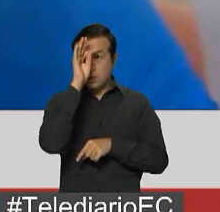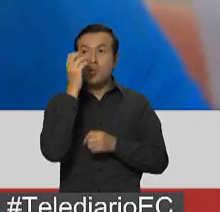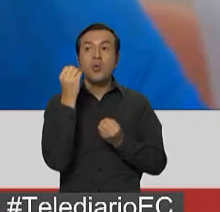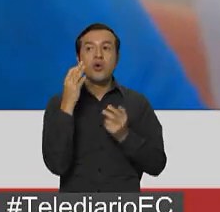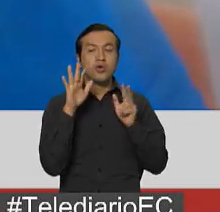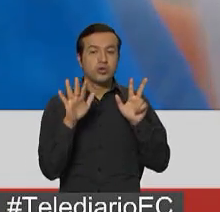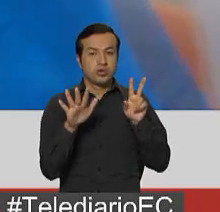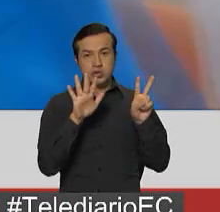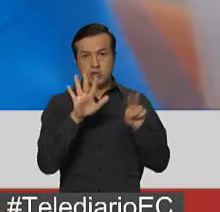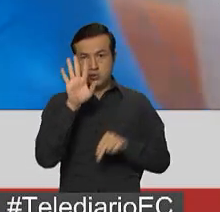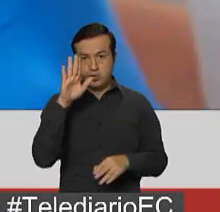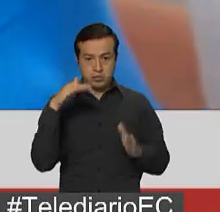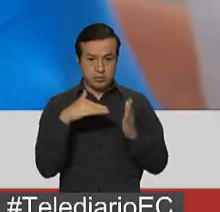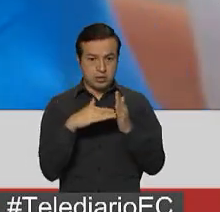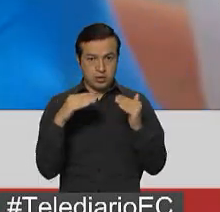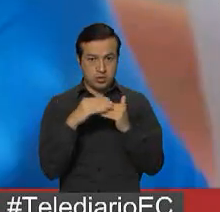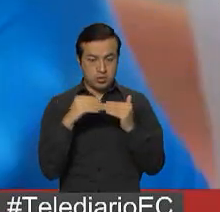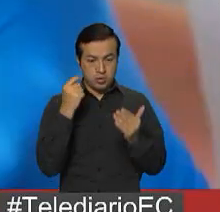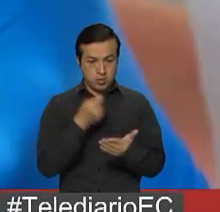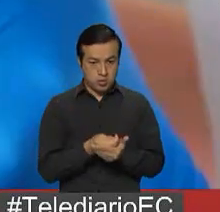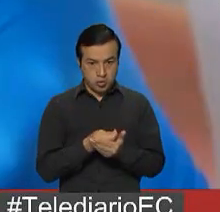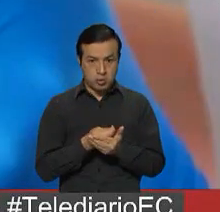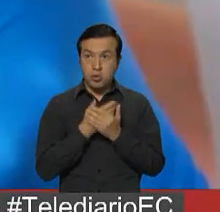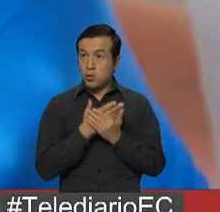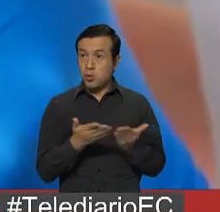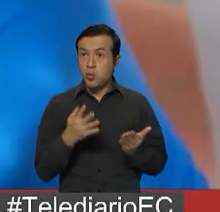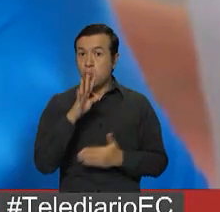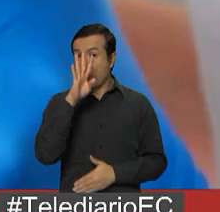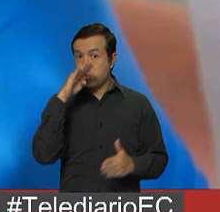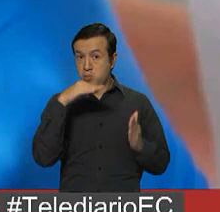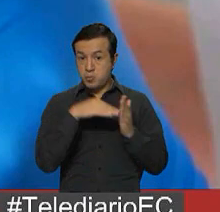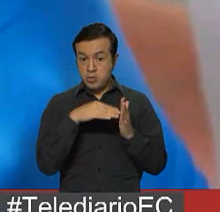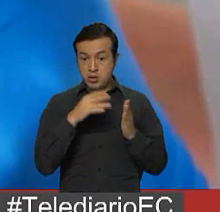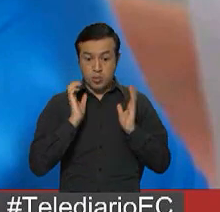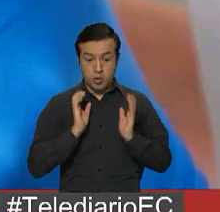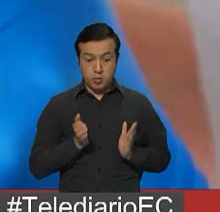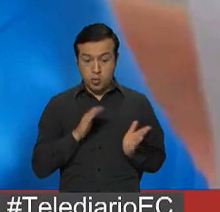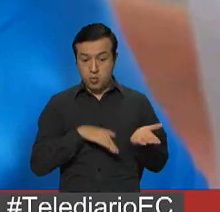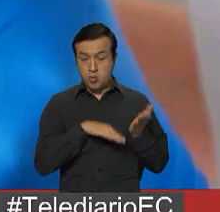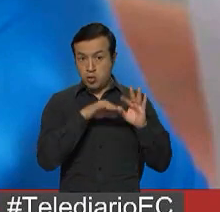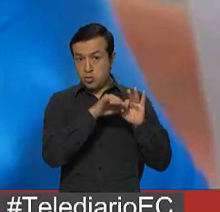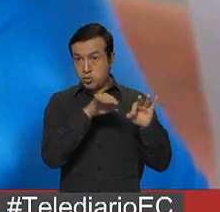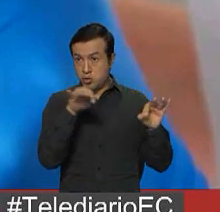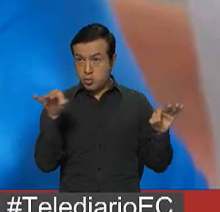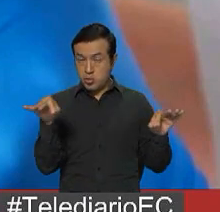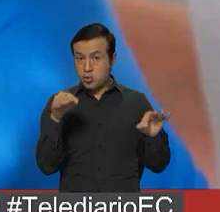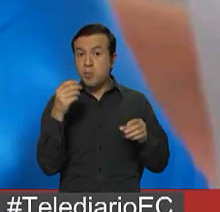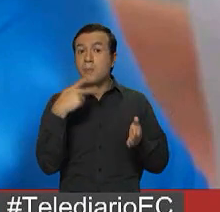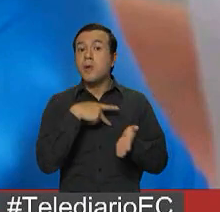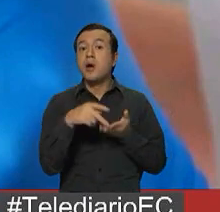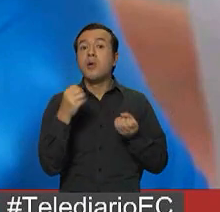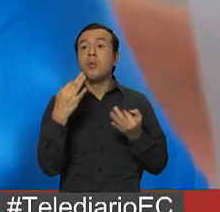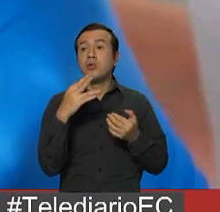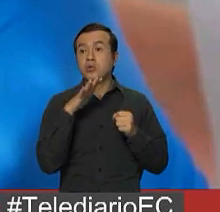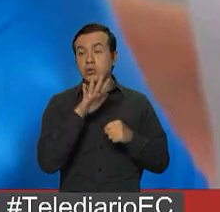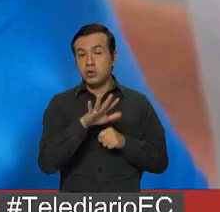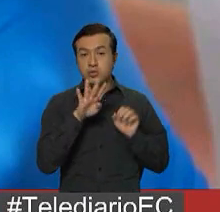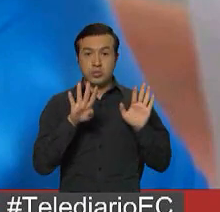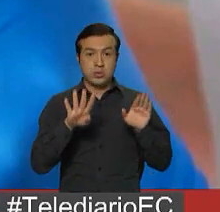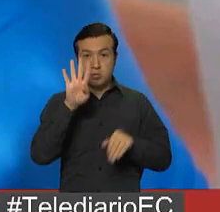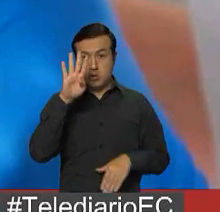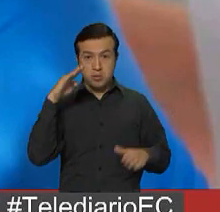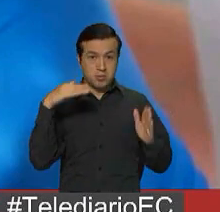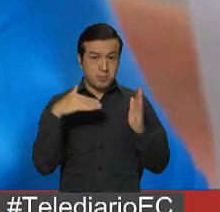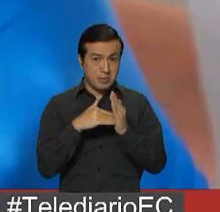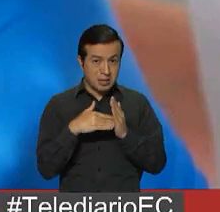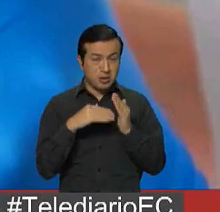872 mil dólares por 4000 fondas de embalaje para cadáver adultos se cancelaron 594 mil